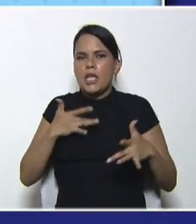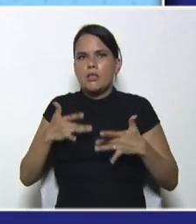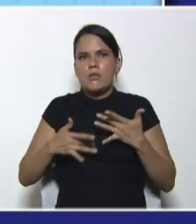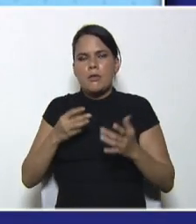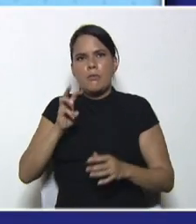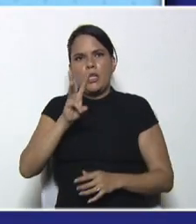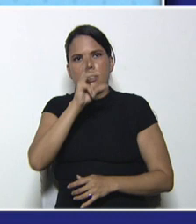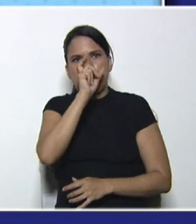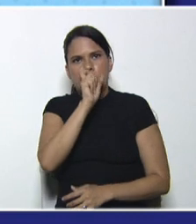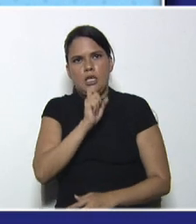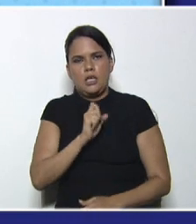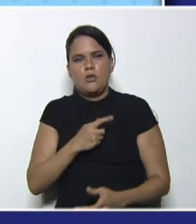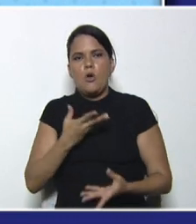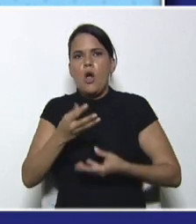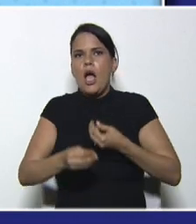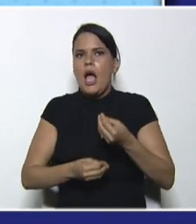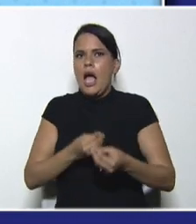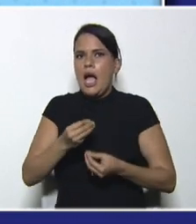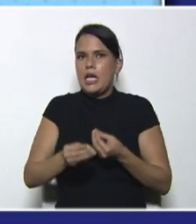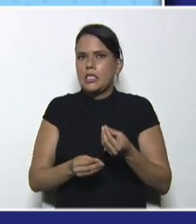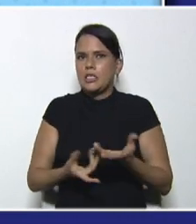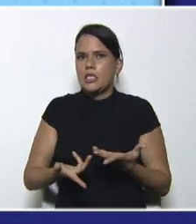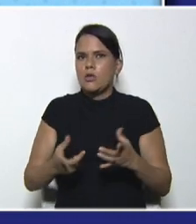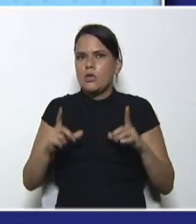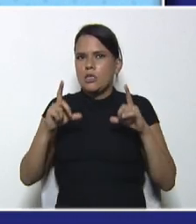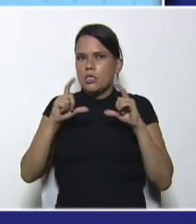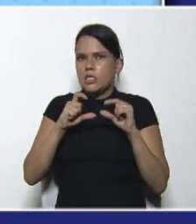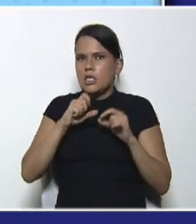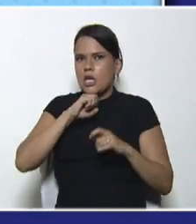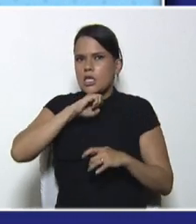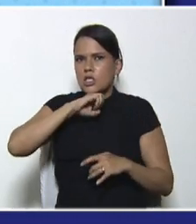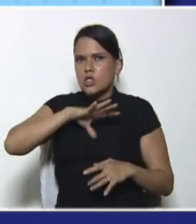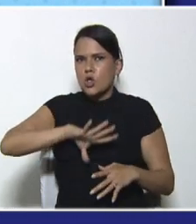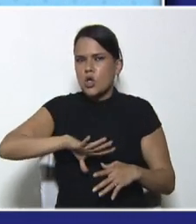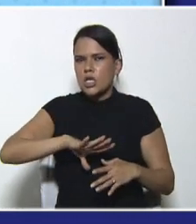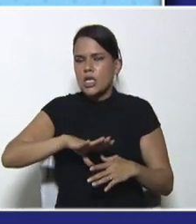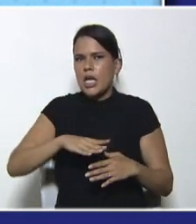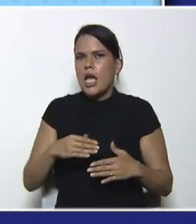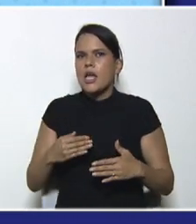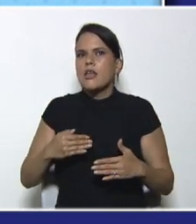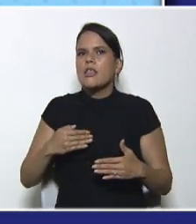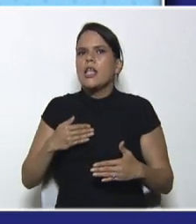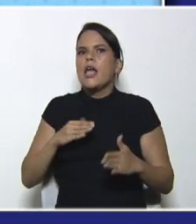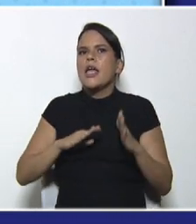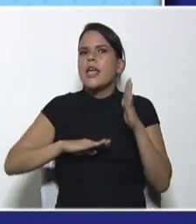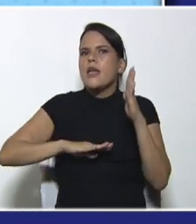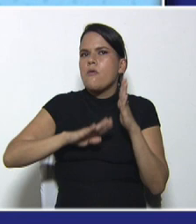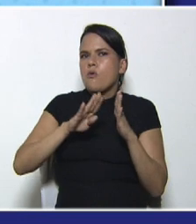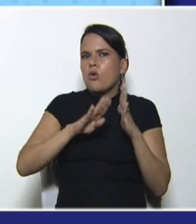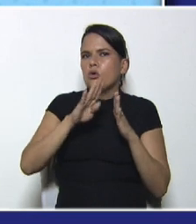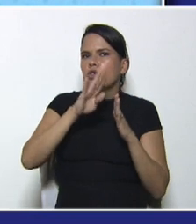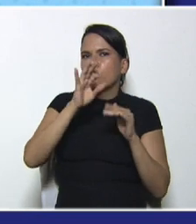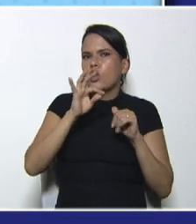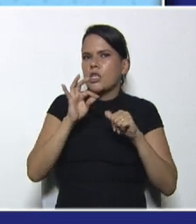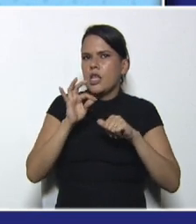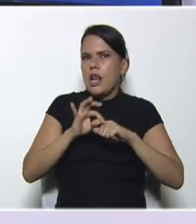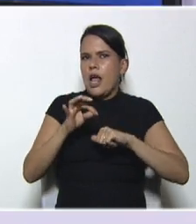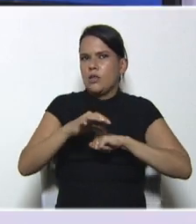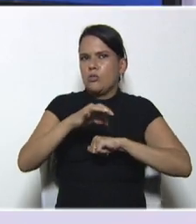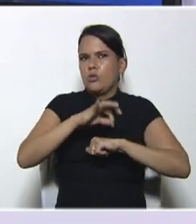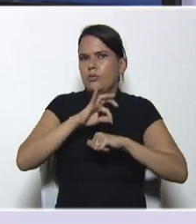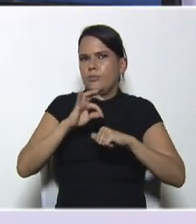año. Realizar una breve reseña histórica de la evolución del modelo atómico para estudiantes de tercer